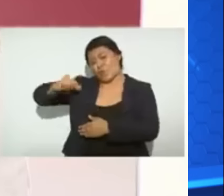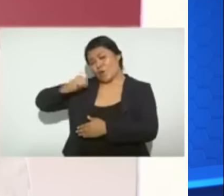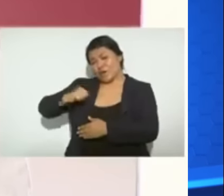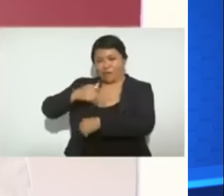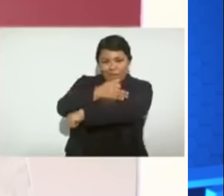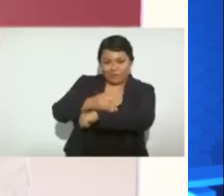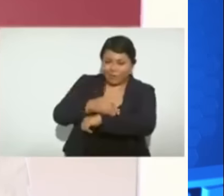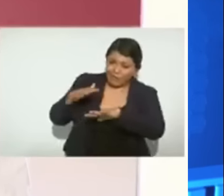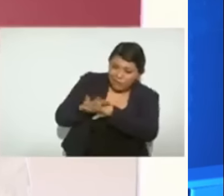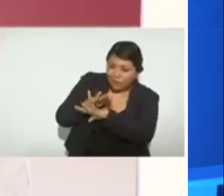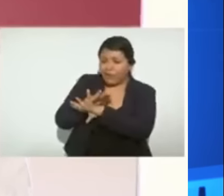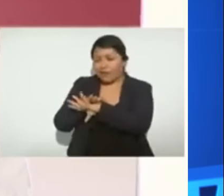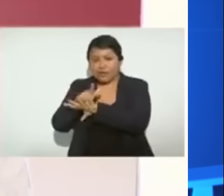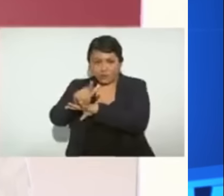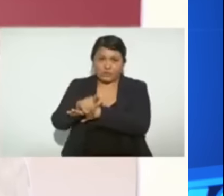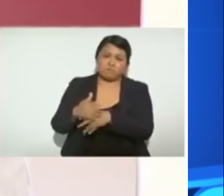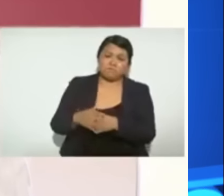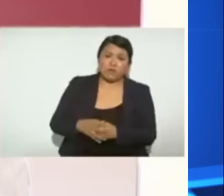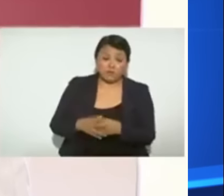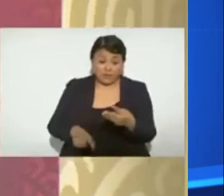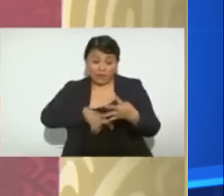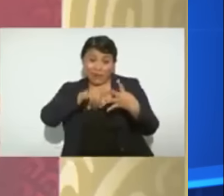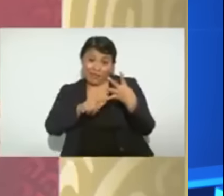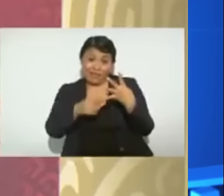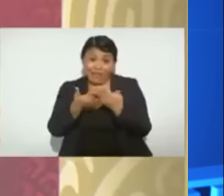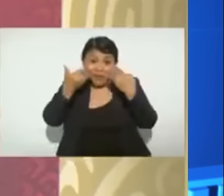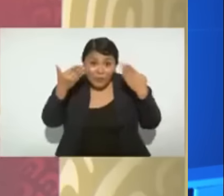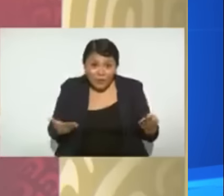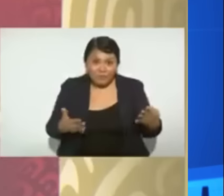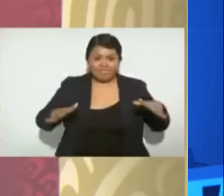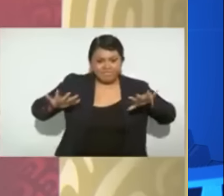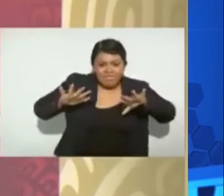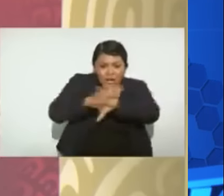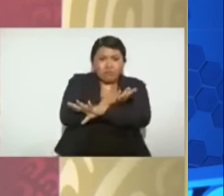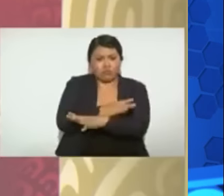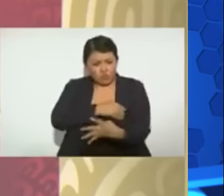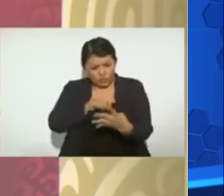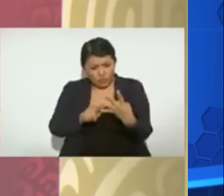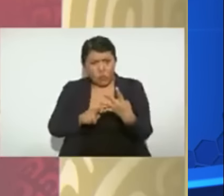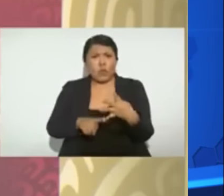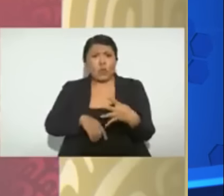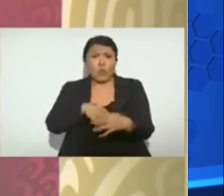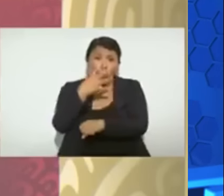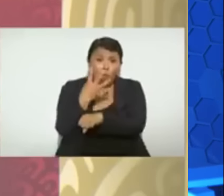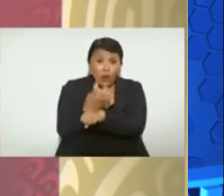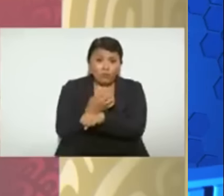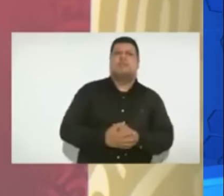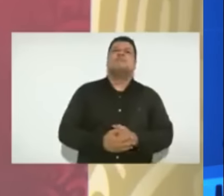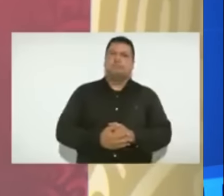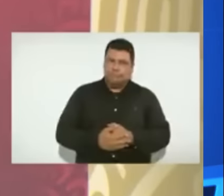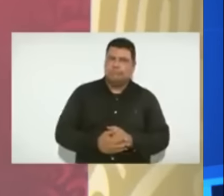de esta región. Y ahora es la cuarta transformación de la vida pública del